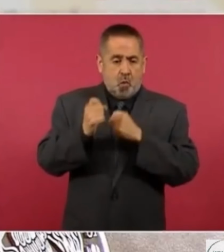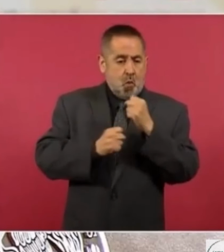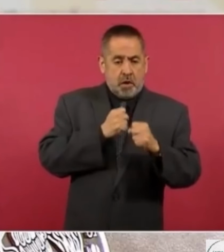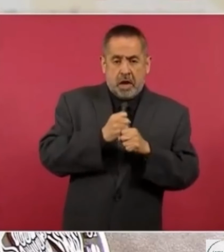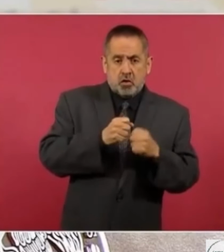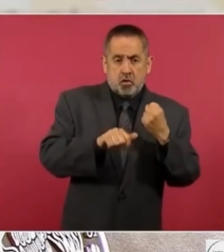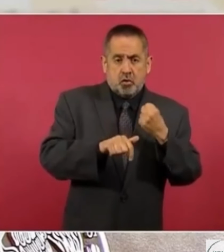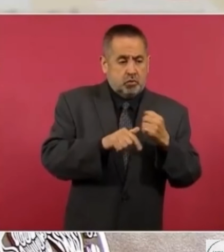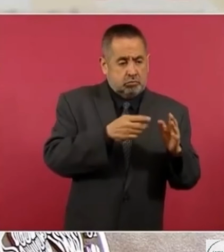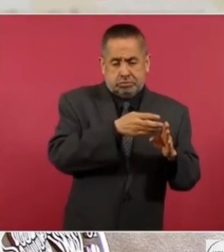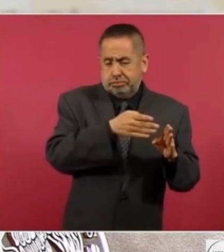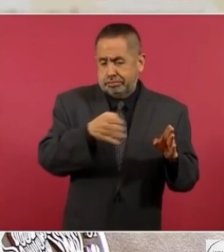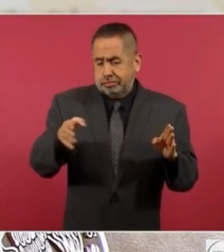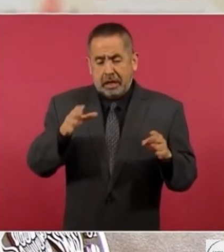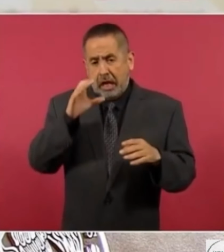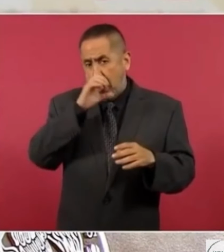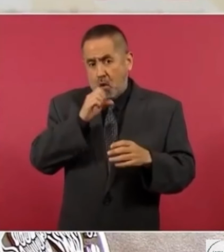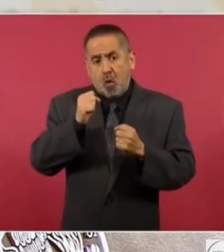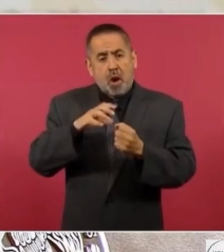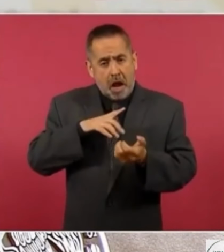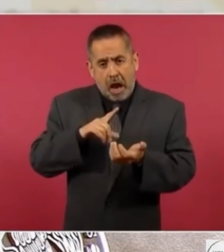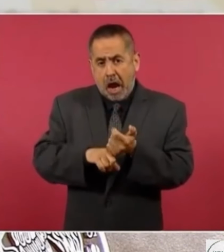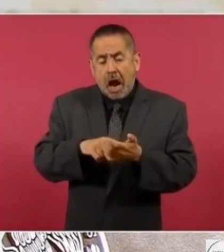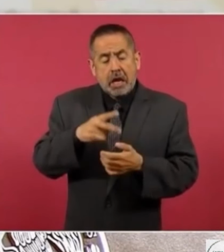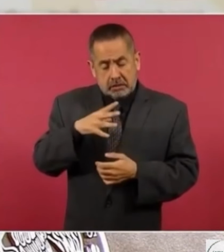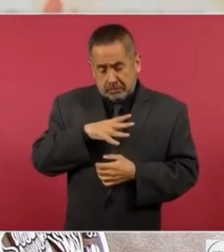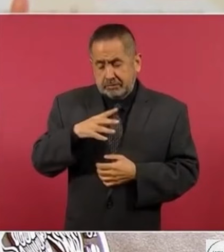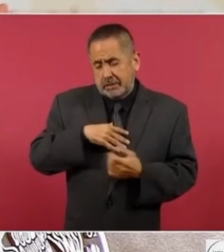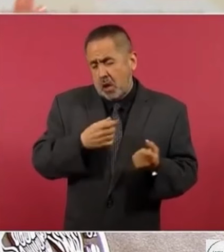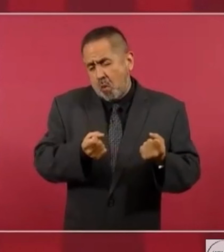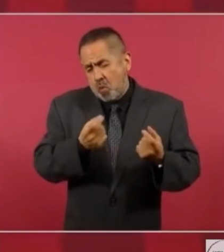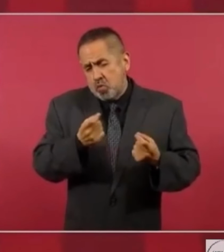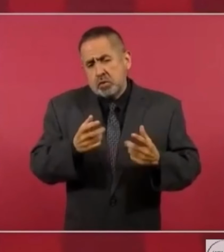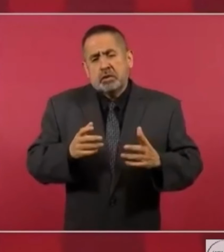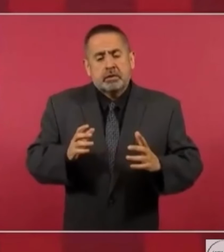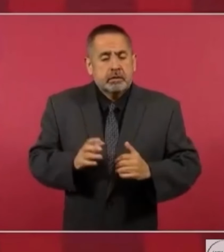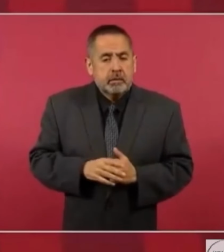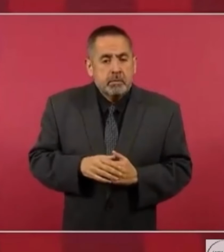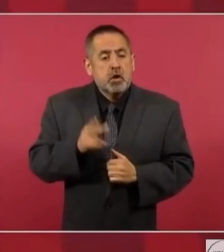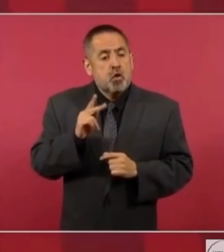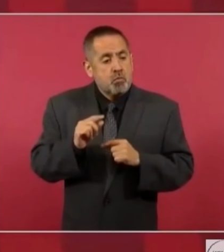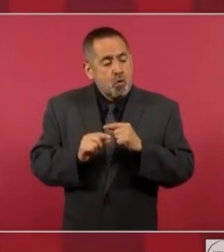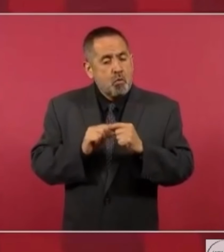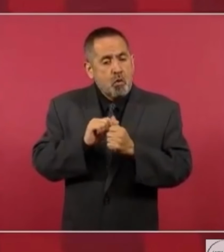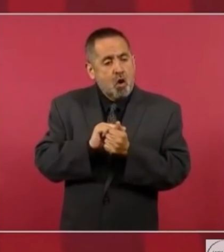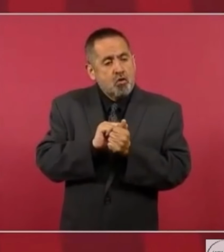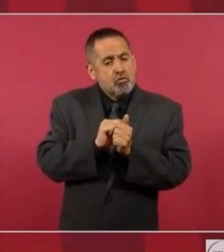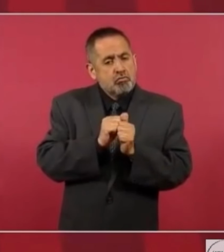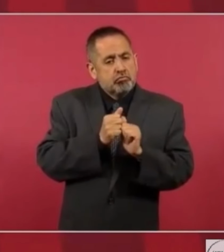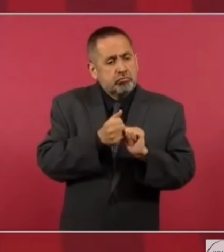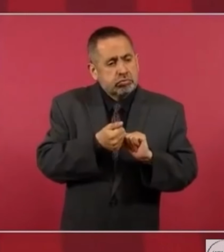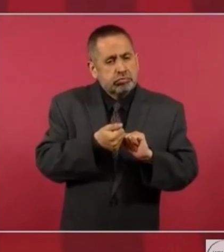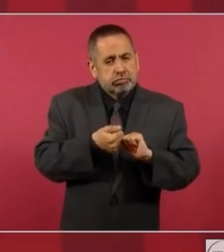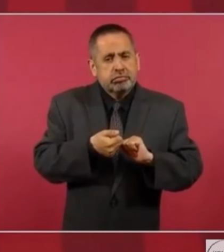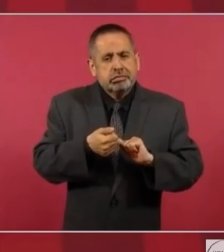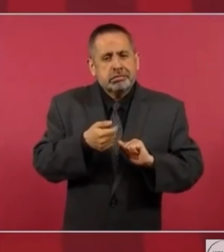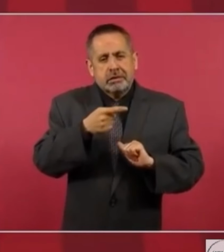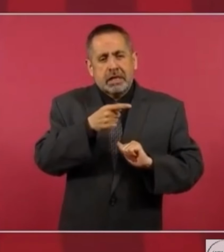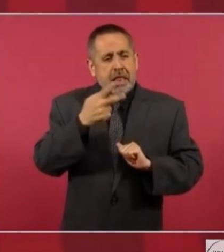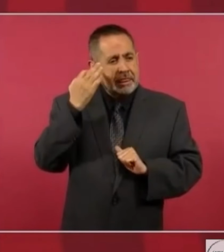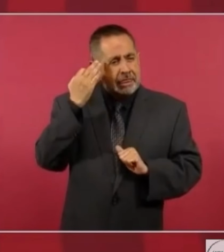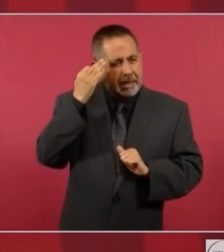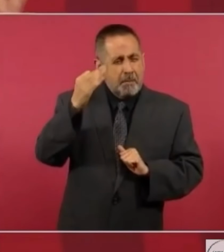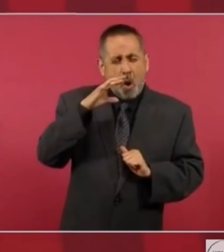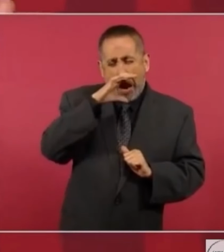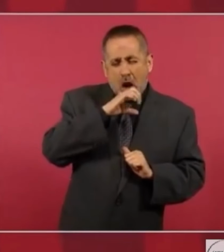en la temporada de calor, en los veranos. Pero progresivamente vamos a tener menos oleadas en los